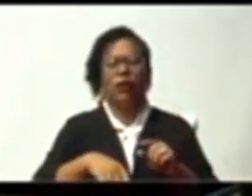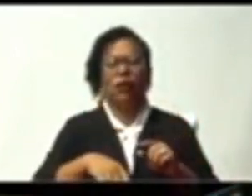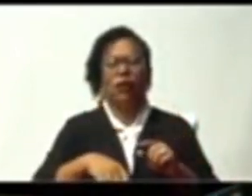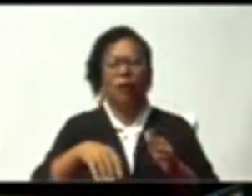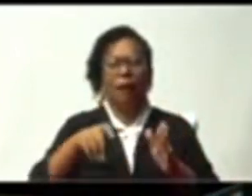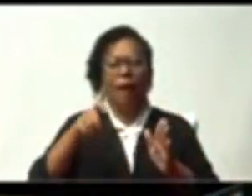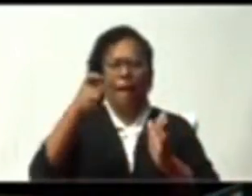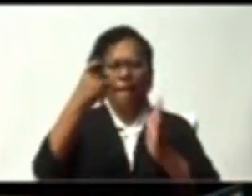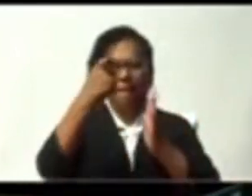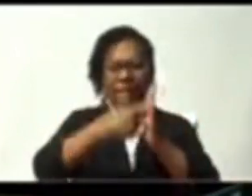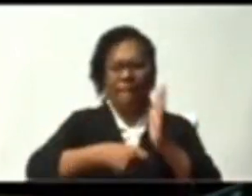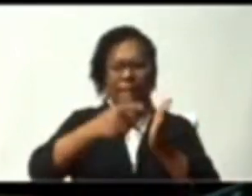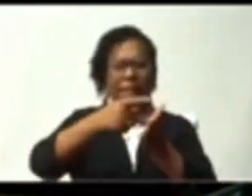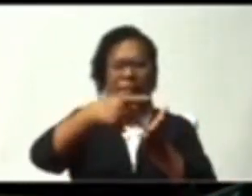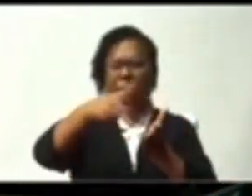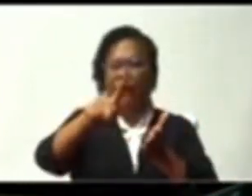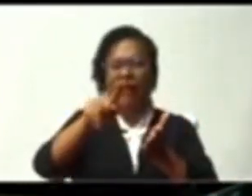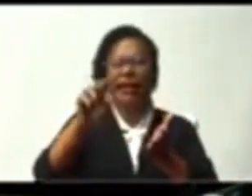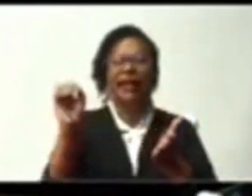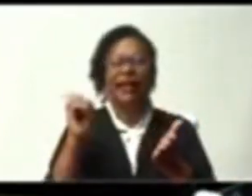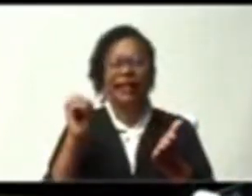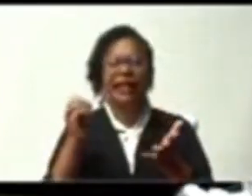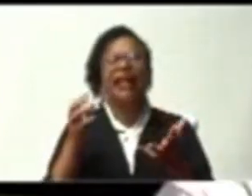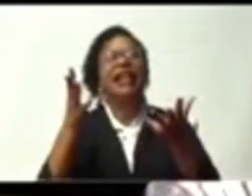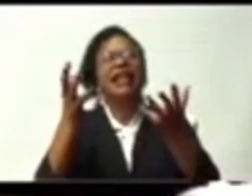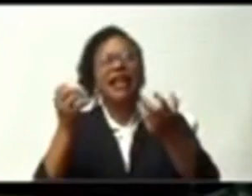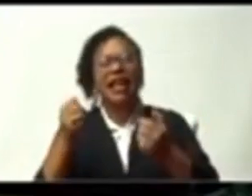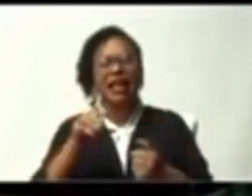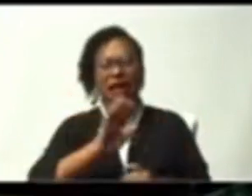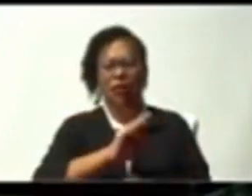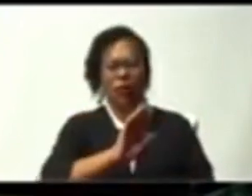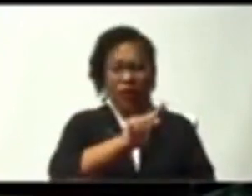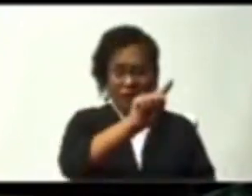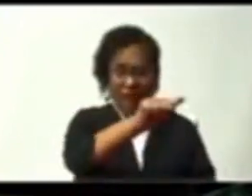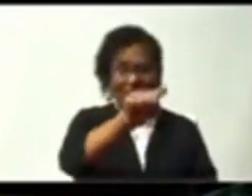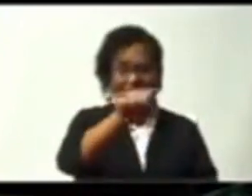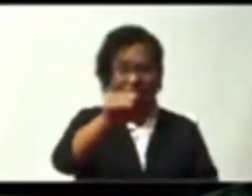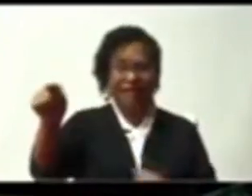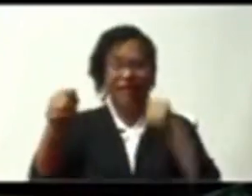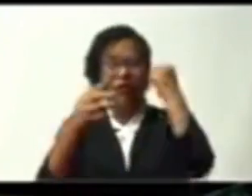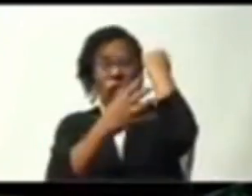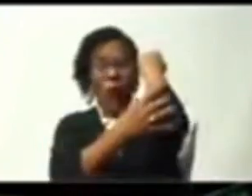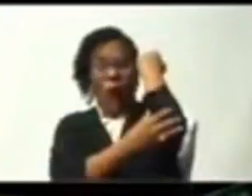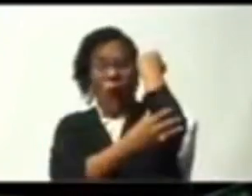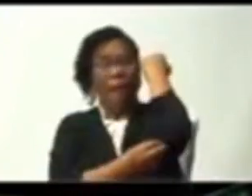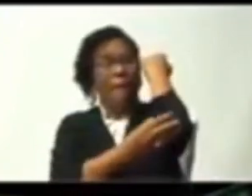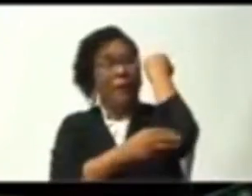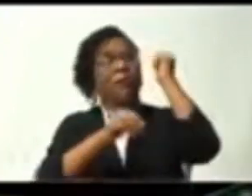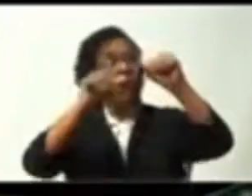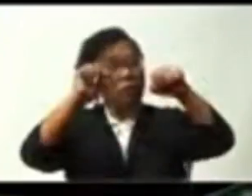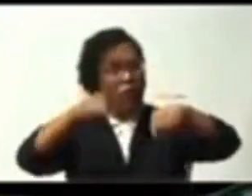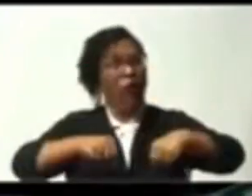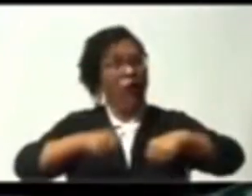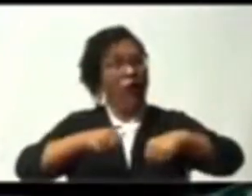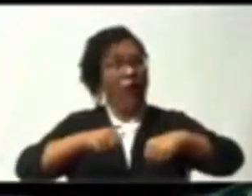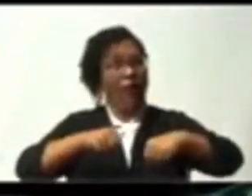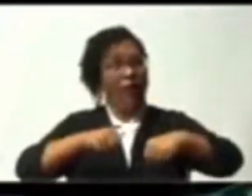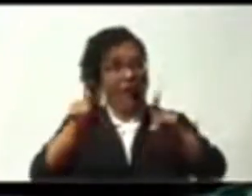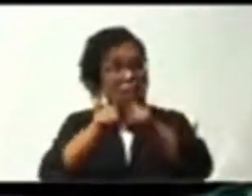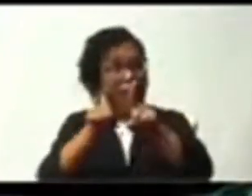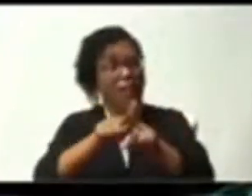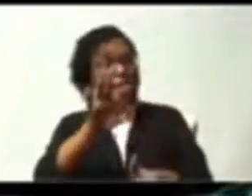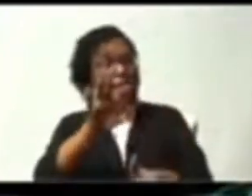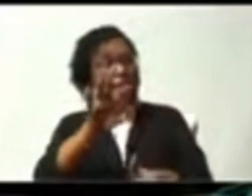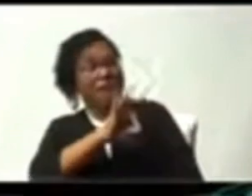hacia los que tienen grandes capitales. Y en ese sentido, debido a la cantidad de conflictos que hay con este proyecto